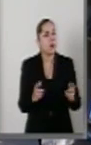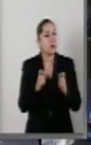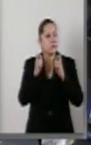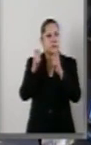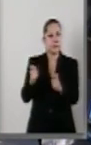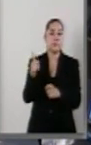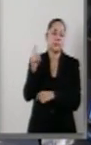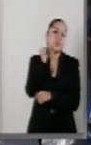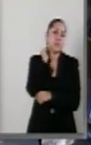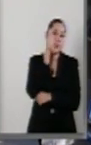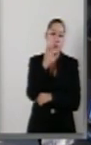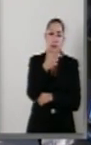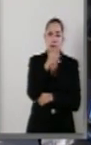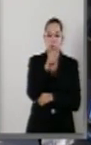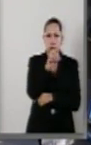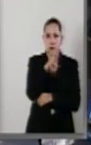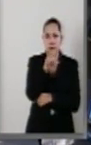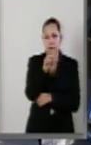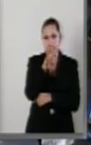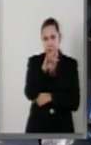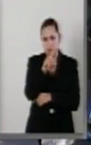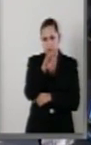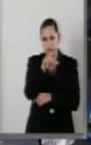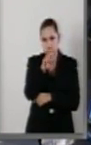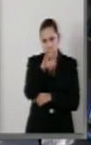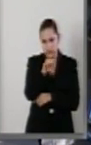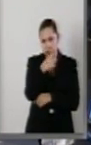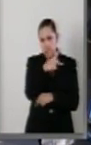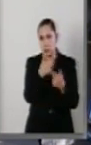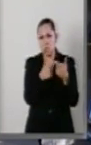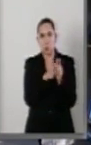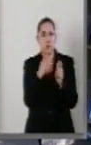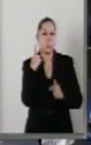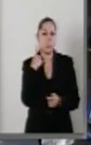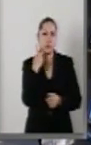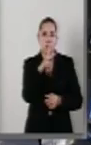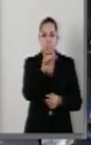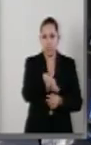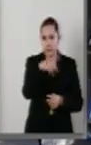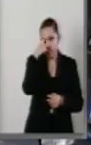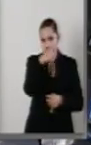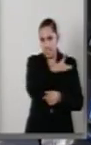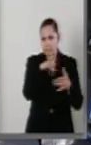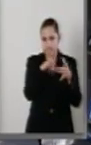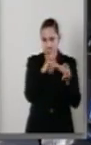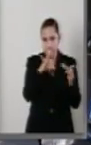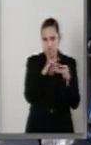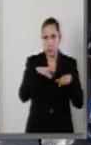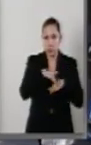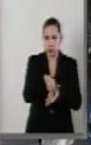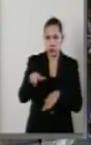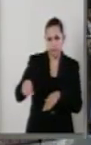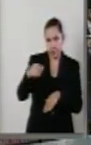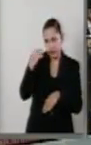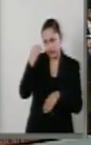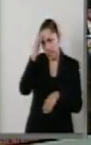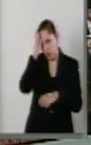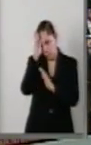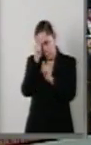palabra al senador Héctor David Flores Ábalos, del Grupo Parlamentario del Partido Acción Nacional, para referirse al dictamen, al punto de acuerdo.